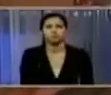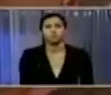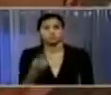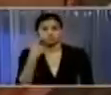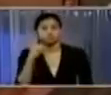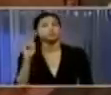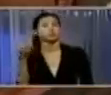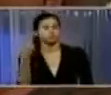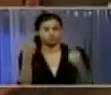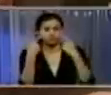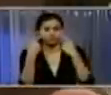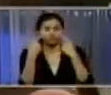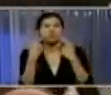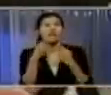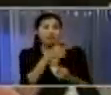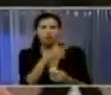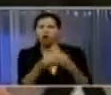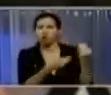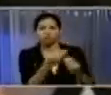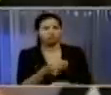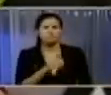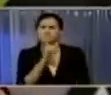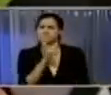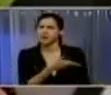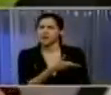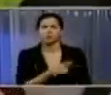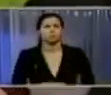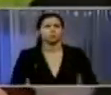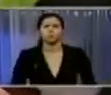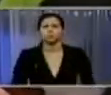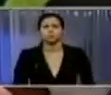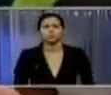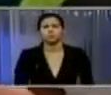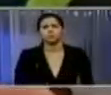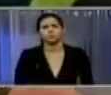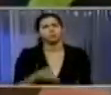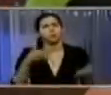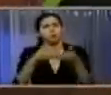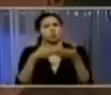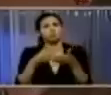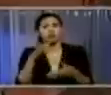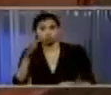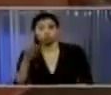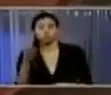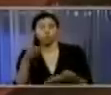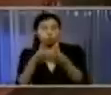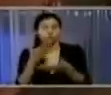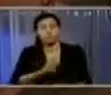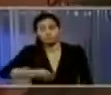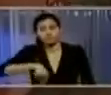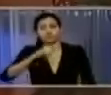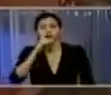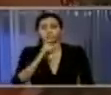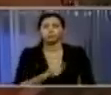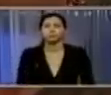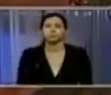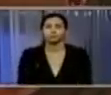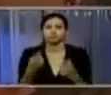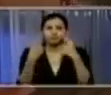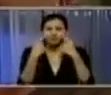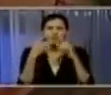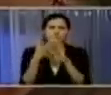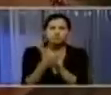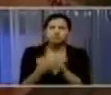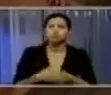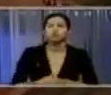hasta dónde son capaces de llegar la maldad y la cuestión que tienen en contra de usted. Mira la cuestión. Aquí sucede algo.